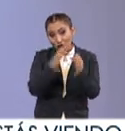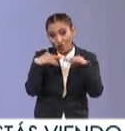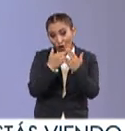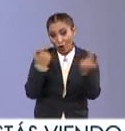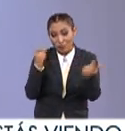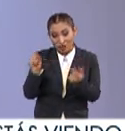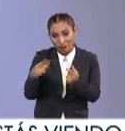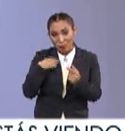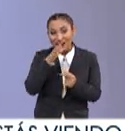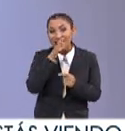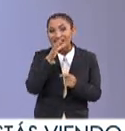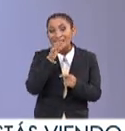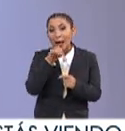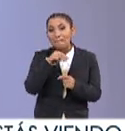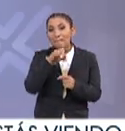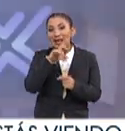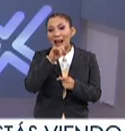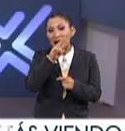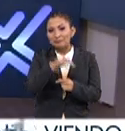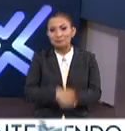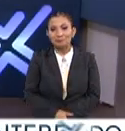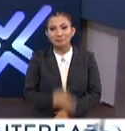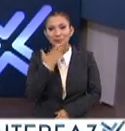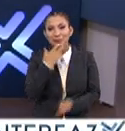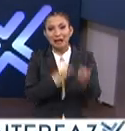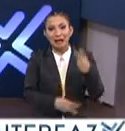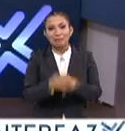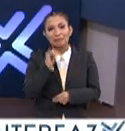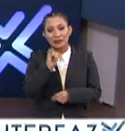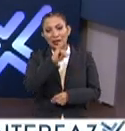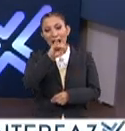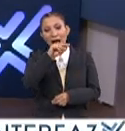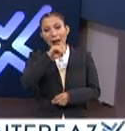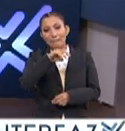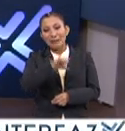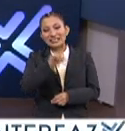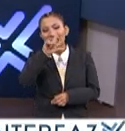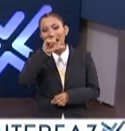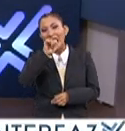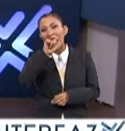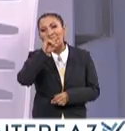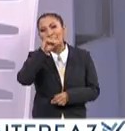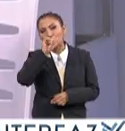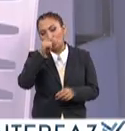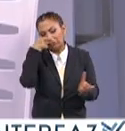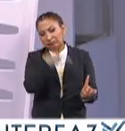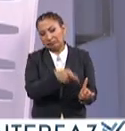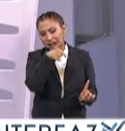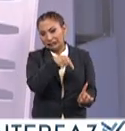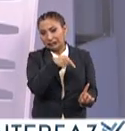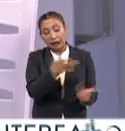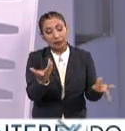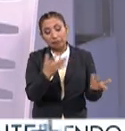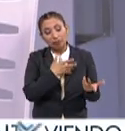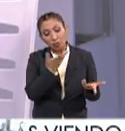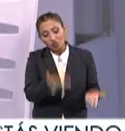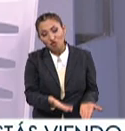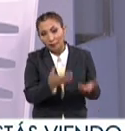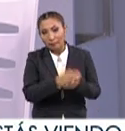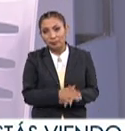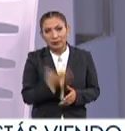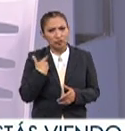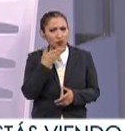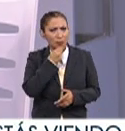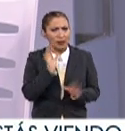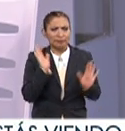reunidos con ellos en una cena en Milán. Sí. Bienvenido, Sí, doctor. con James Allison específicamente. Exactamente, sí. Con sí, James sí. Ali, ¿qué tal Sí. son? ¿Cómo? Es